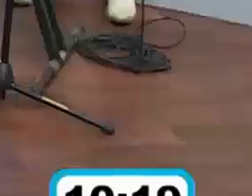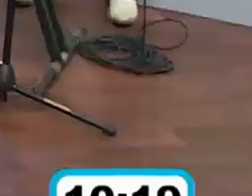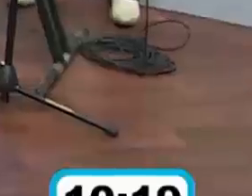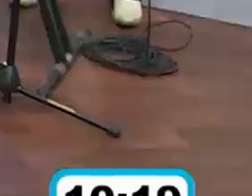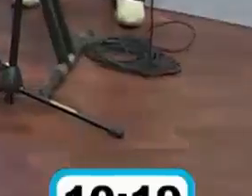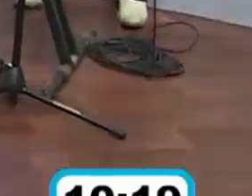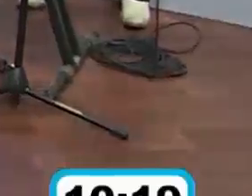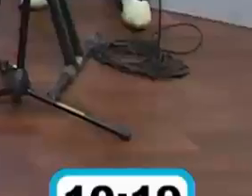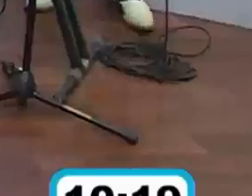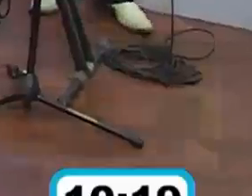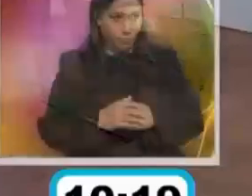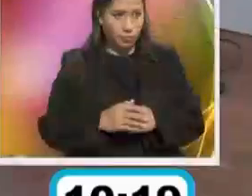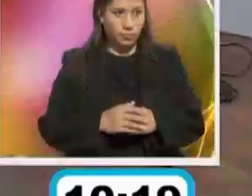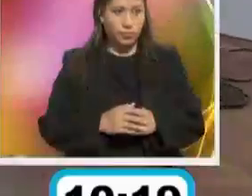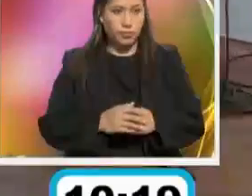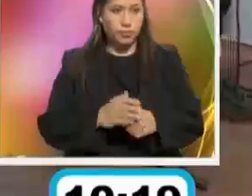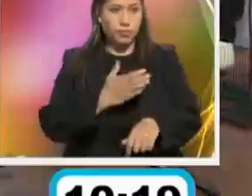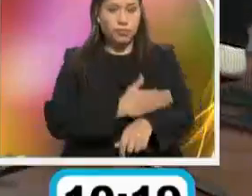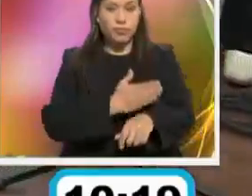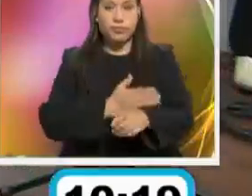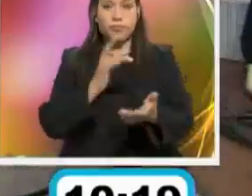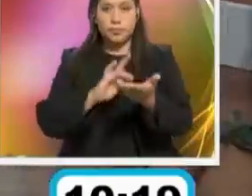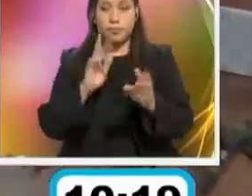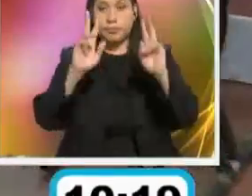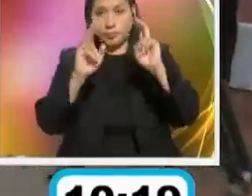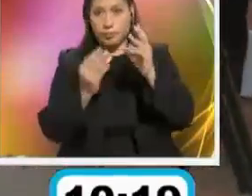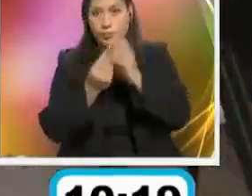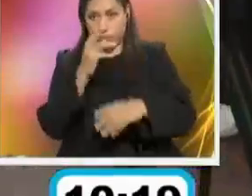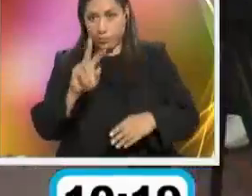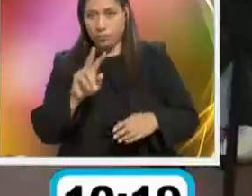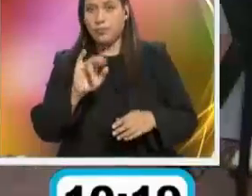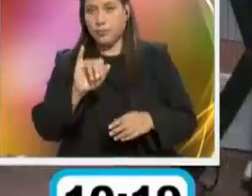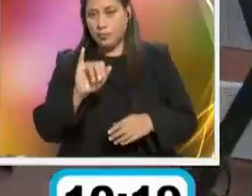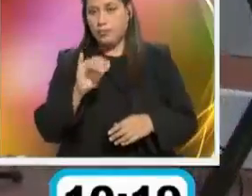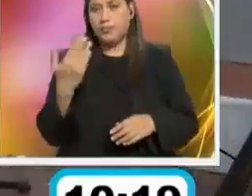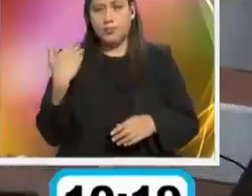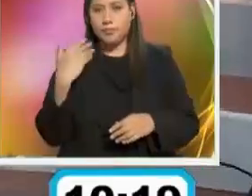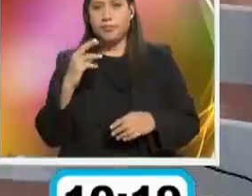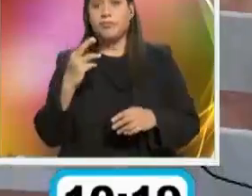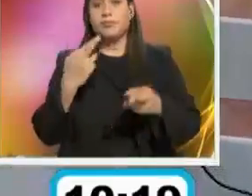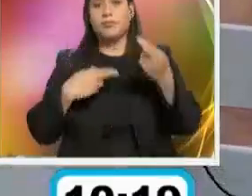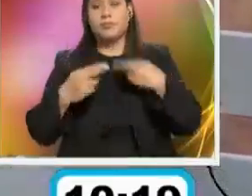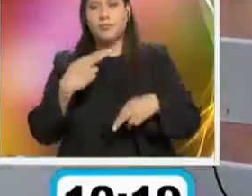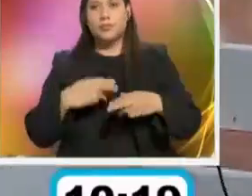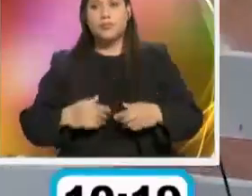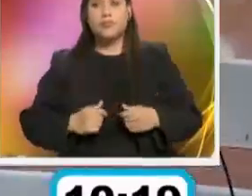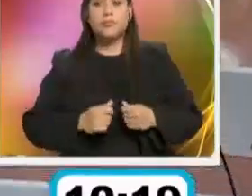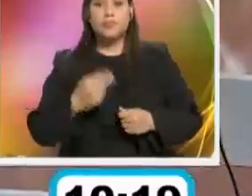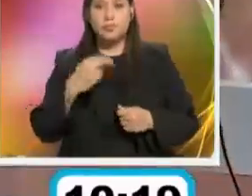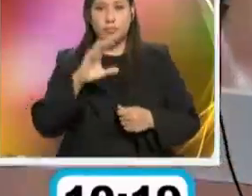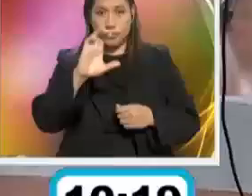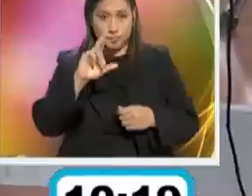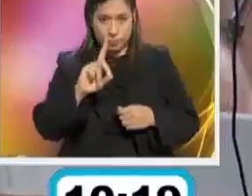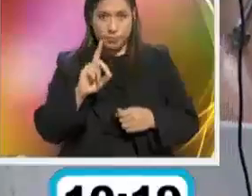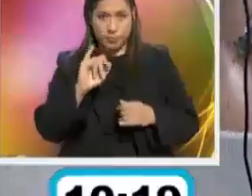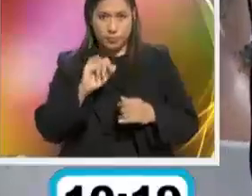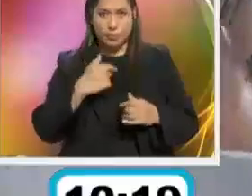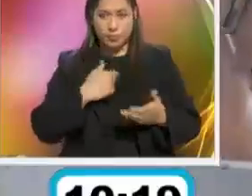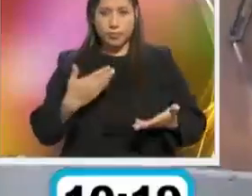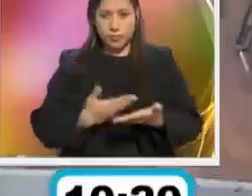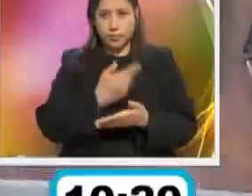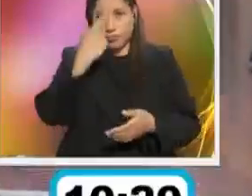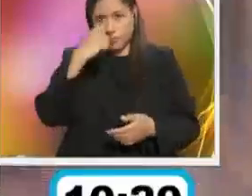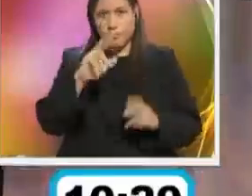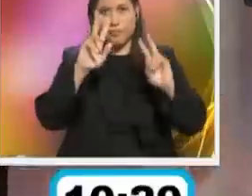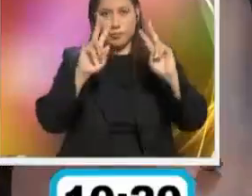Esta mañana nos acompañan. Gracias. Este es el tema nuevo, ¿verdad? Es lo más reciente, el Retro. ¿Y es el nombre también del disco? Sí, también es el